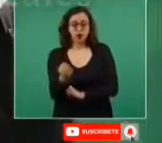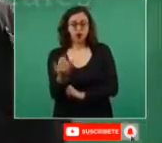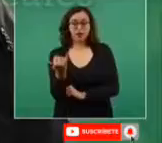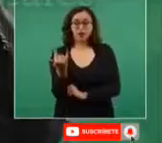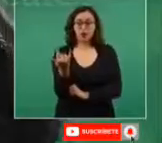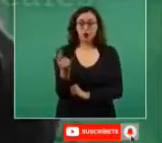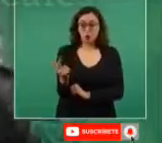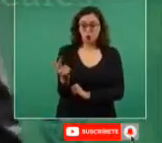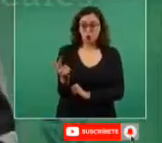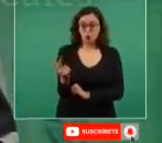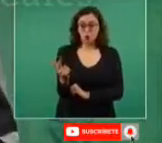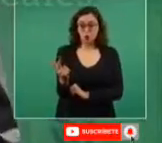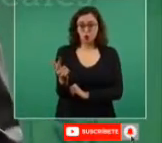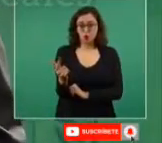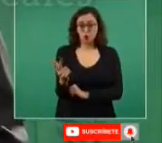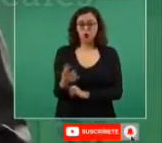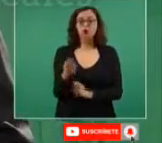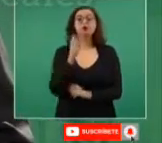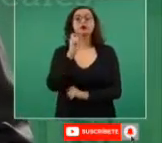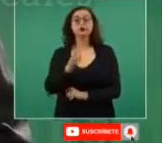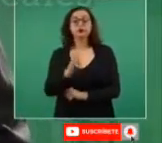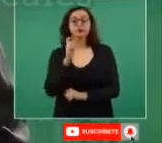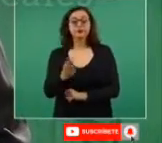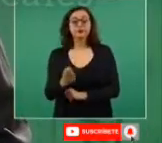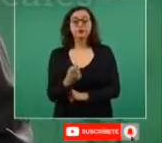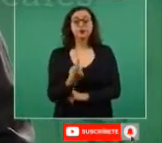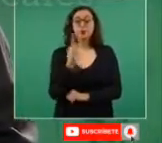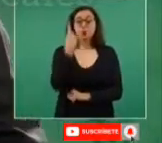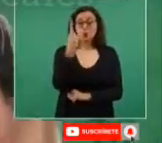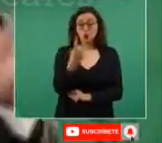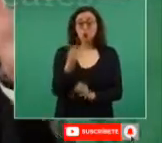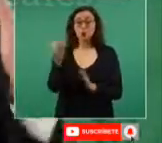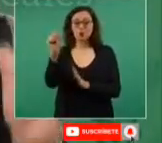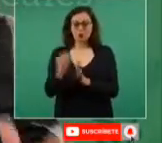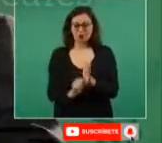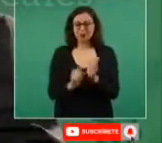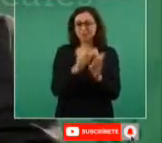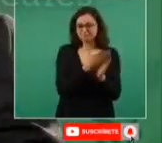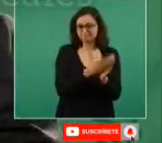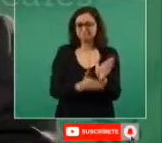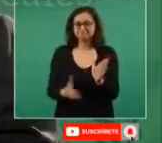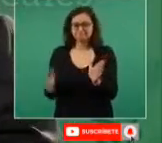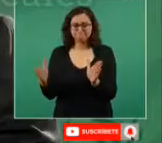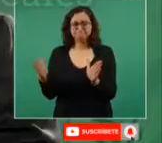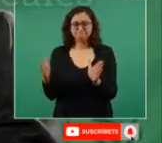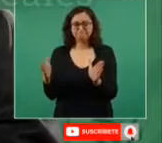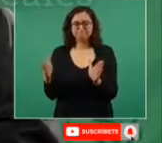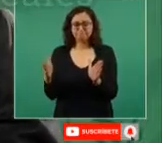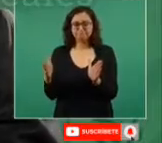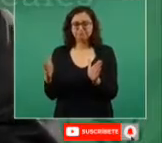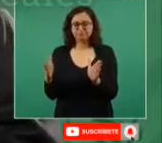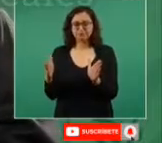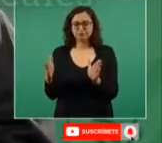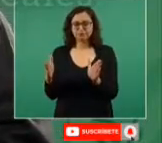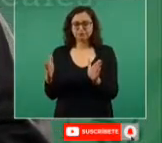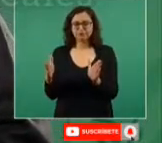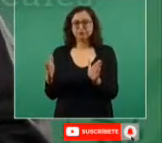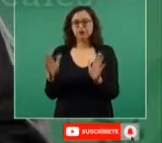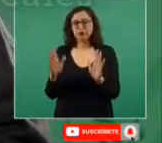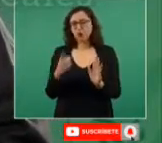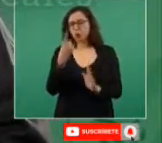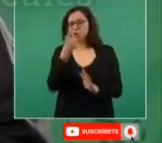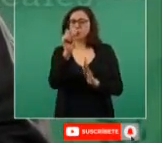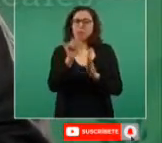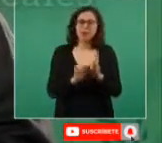un mes en promedio y a lo mejor unos días